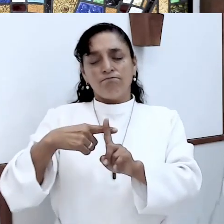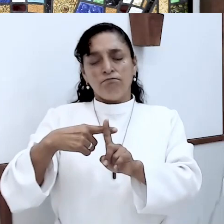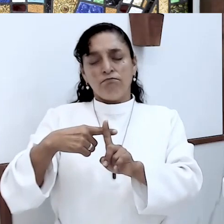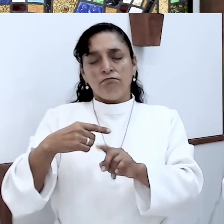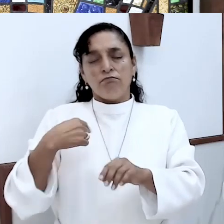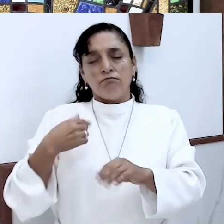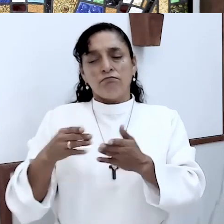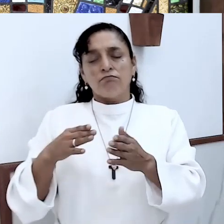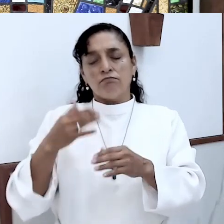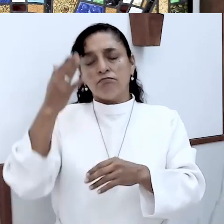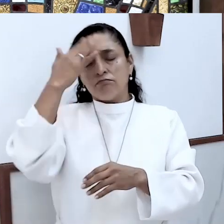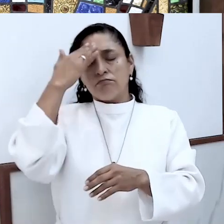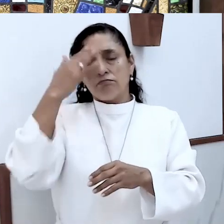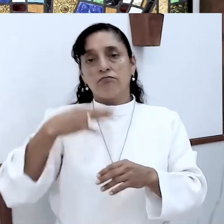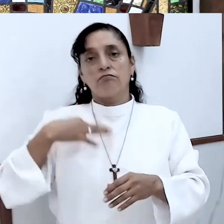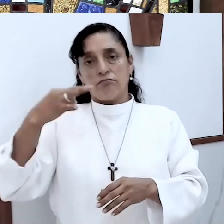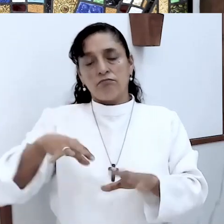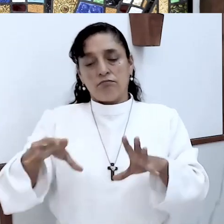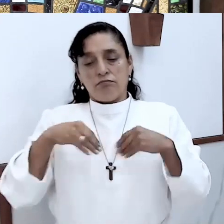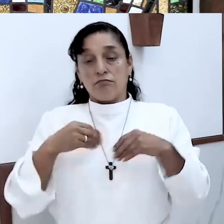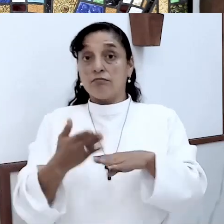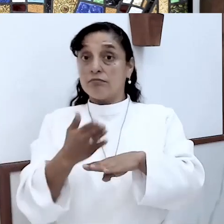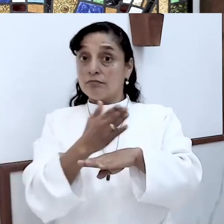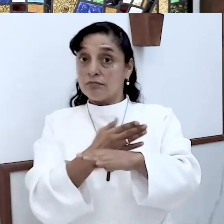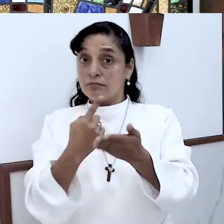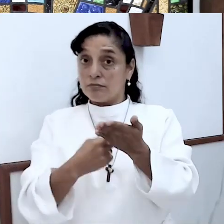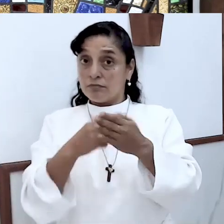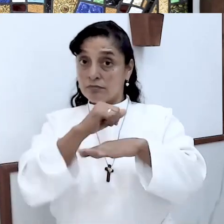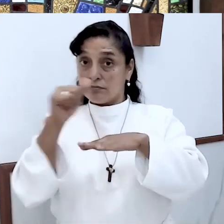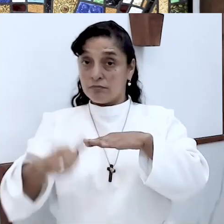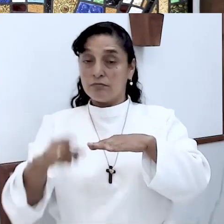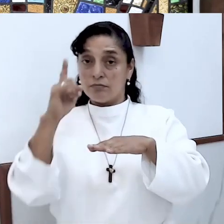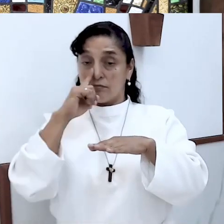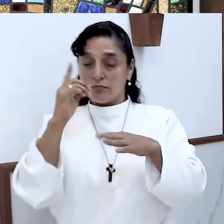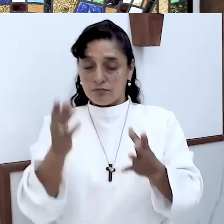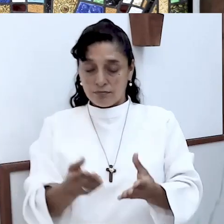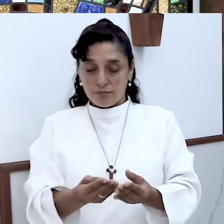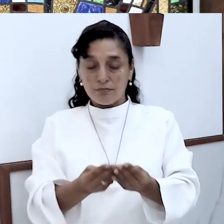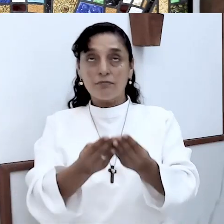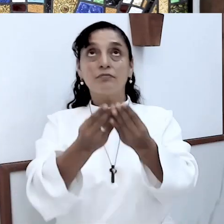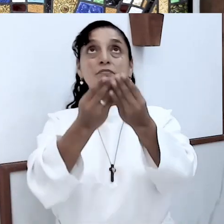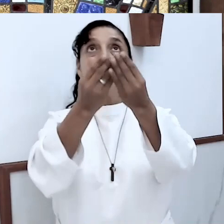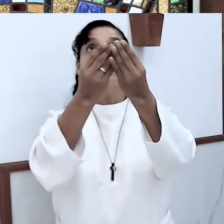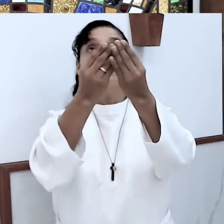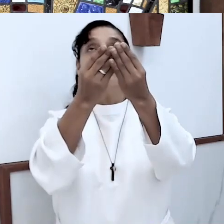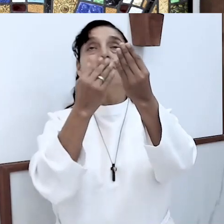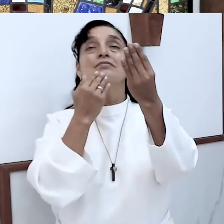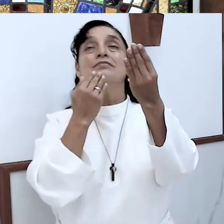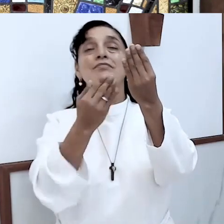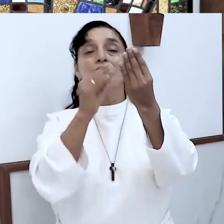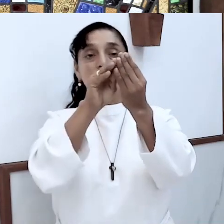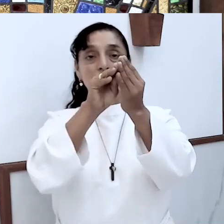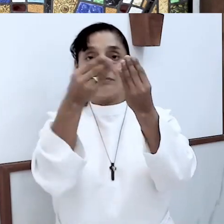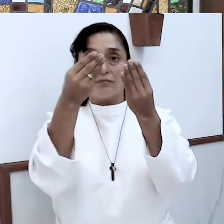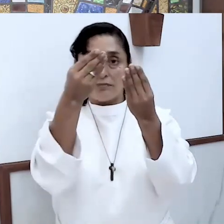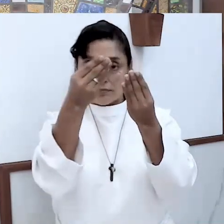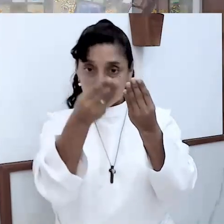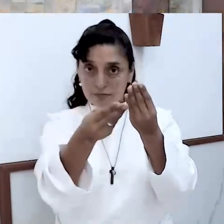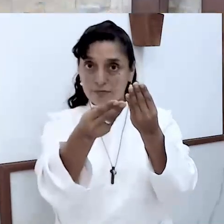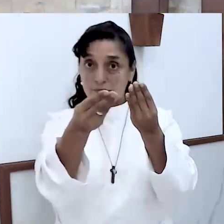pasión voluntariamente aceptada tomó pan, dándote gracias. Lo partió y lo dio a sus discípulos